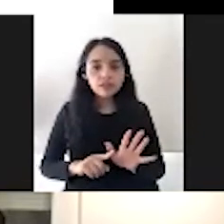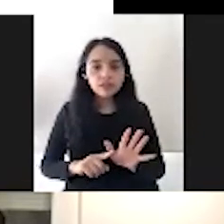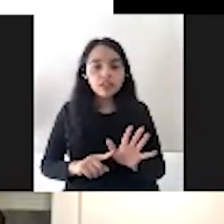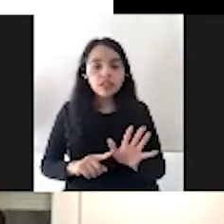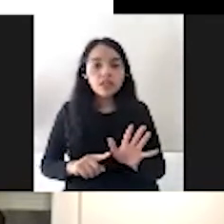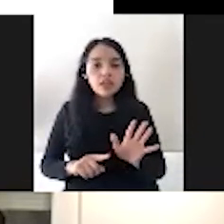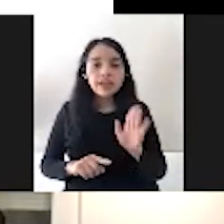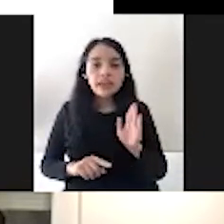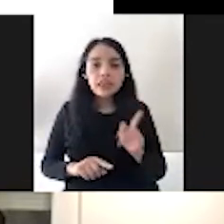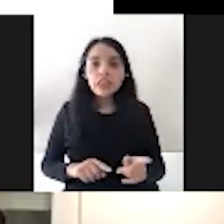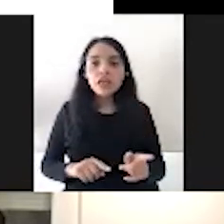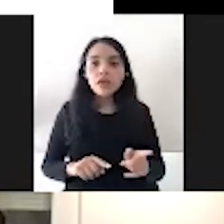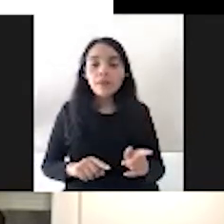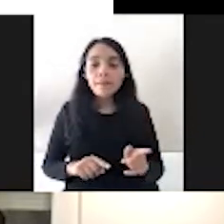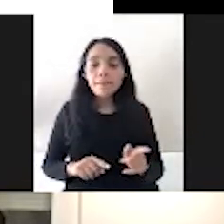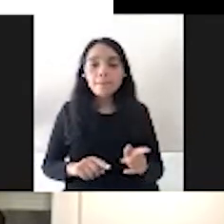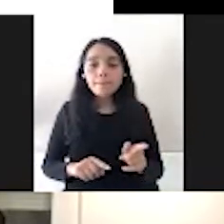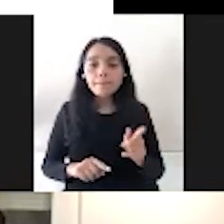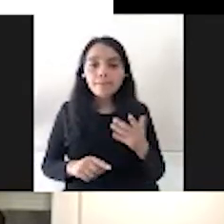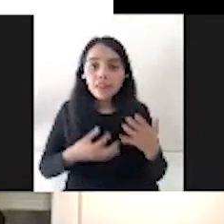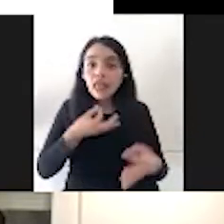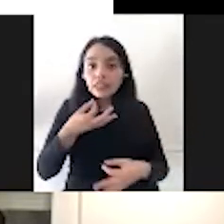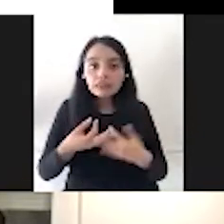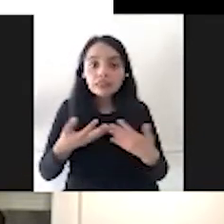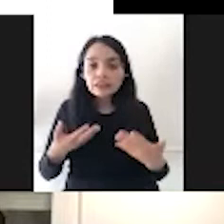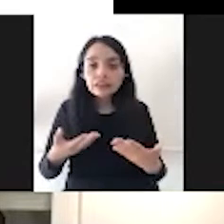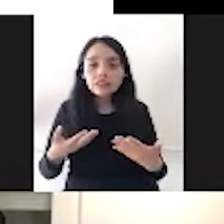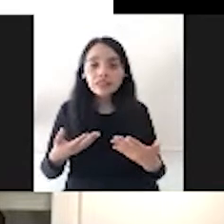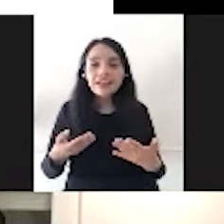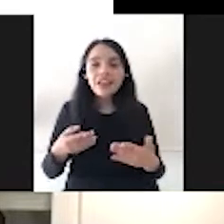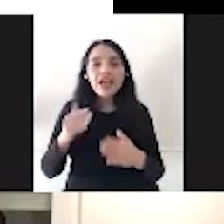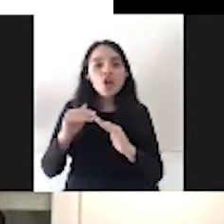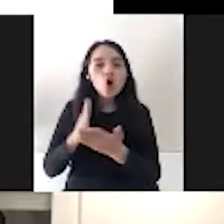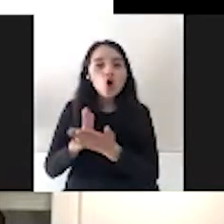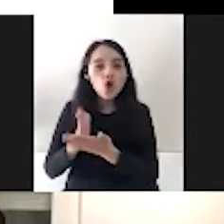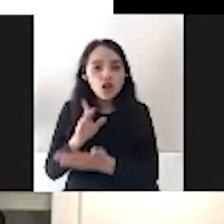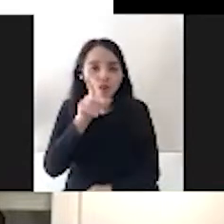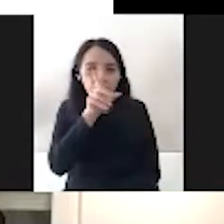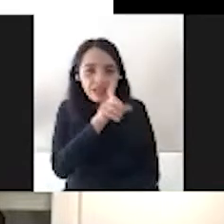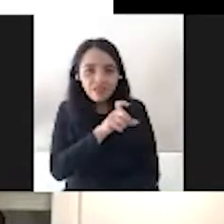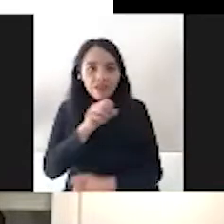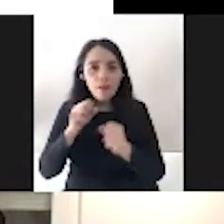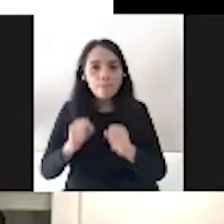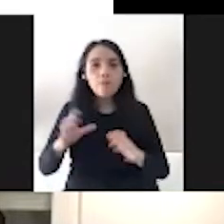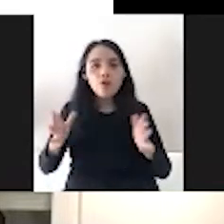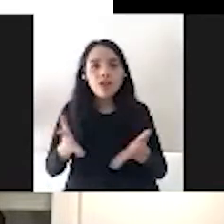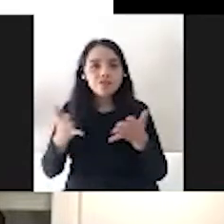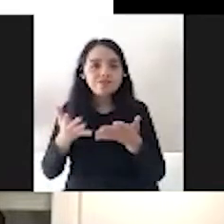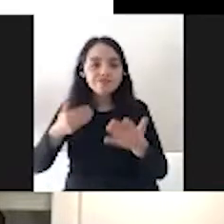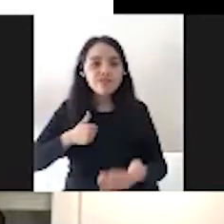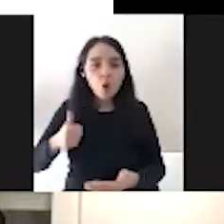que hablan sobre las dificultades que tienen las escuelas de desarrollar las políticas inclusivas que se promulgan,